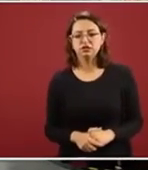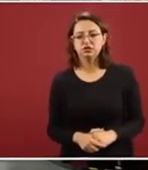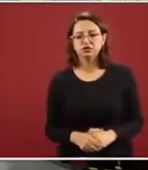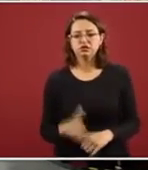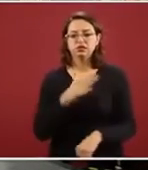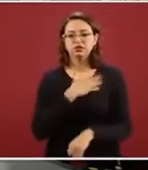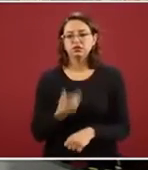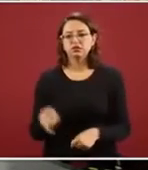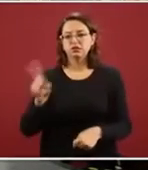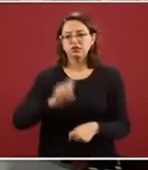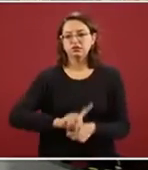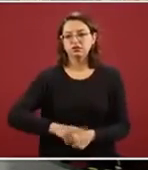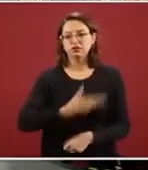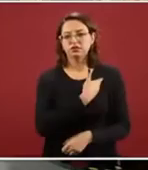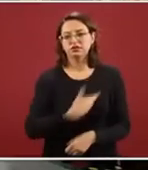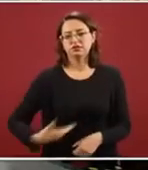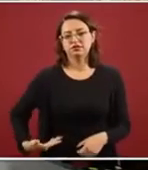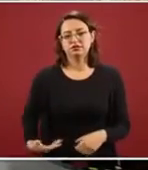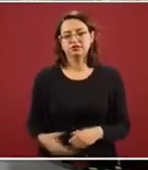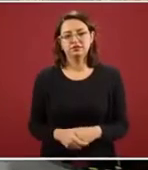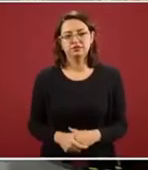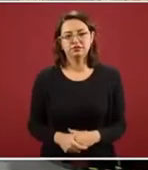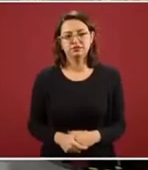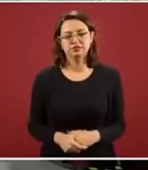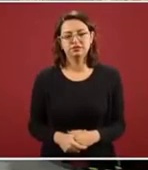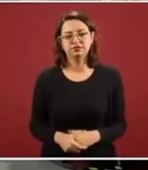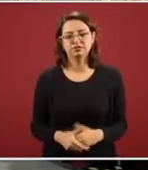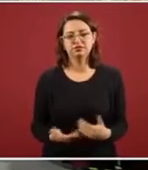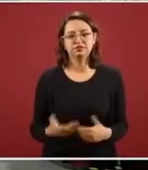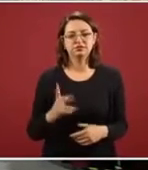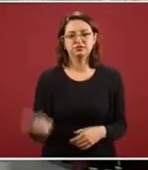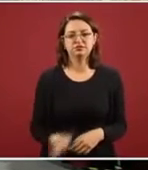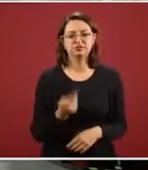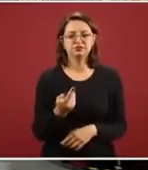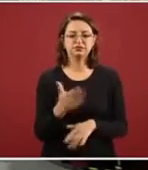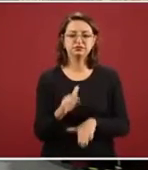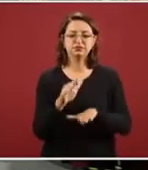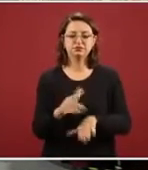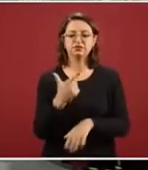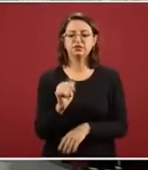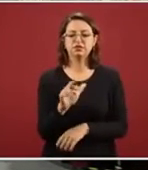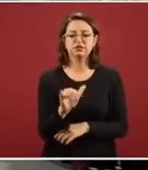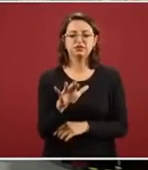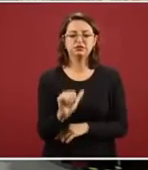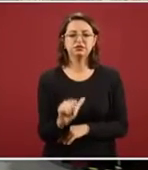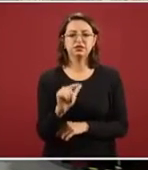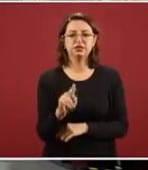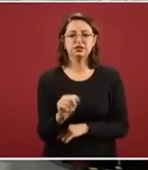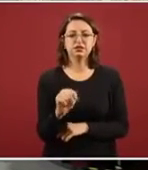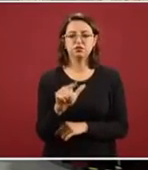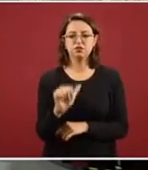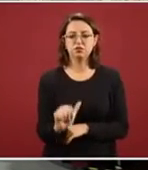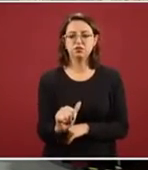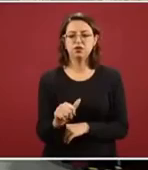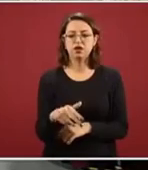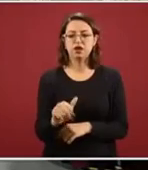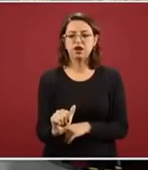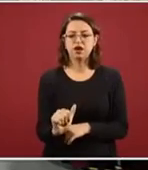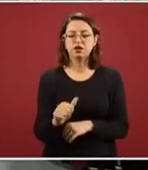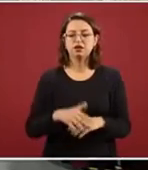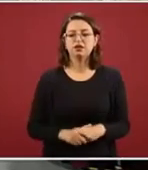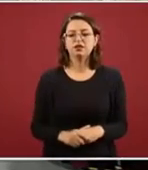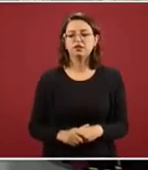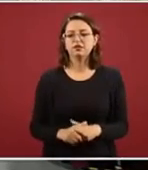Buenos días, presidente. Para preguntarle sobre el tema de García Luna, ayer se dio a conocer que efectivamente se investiga